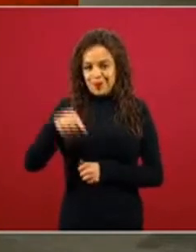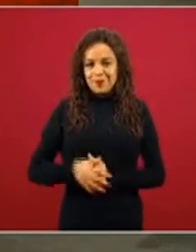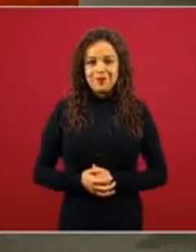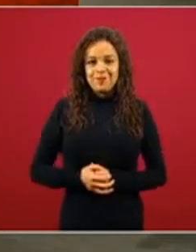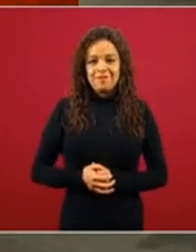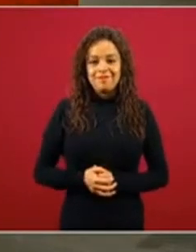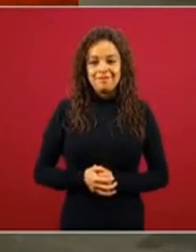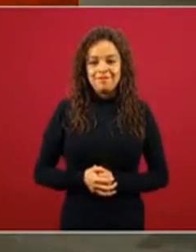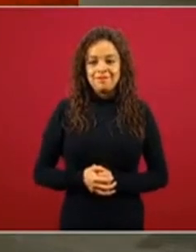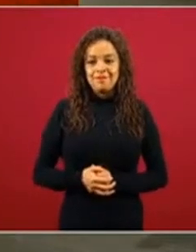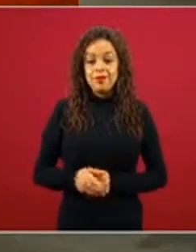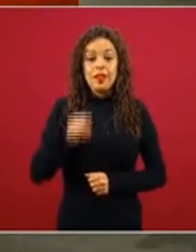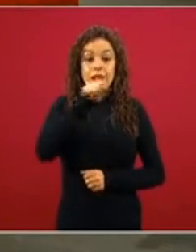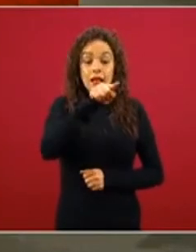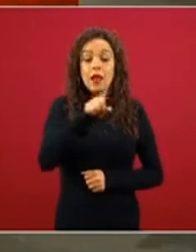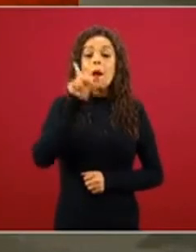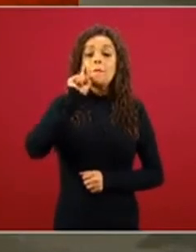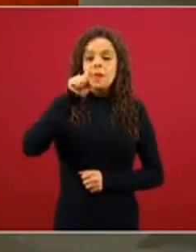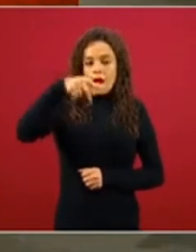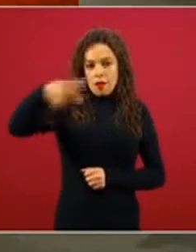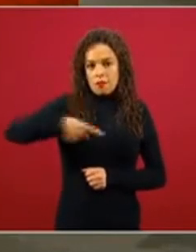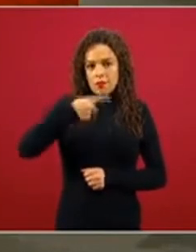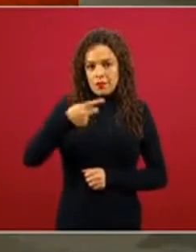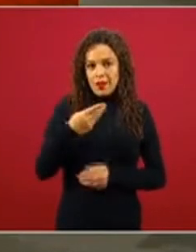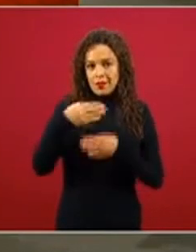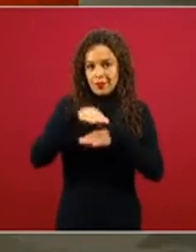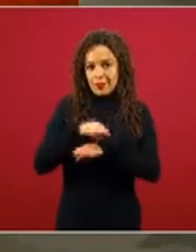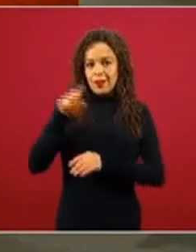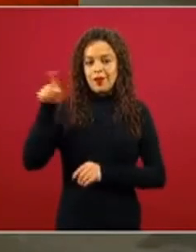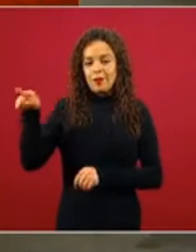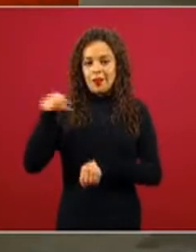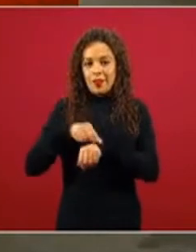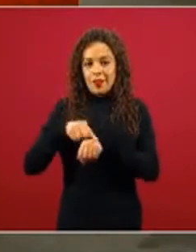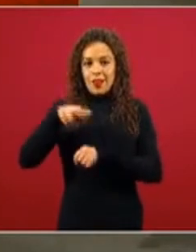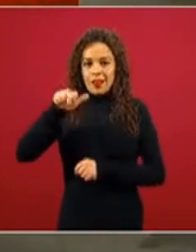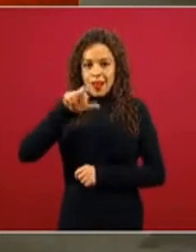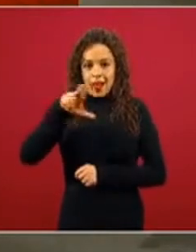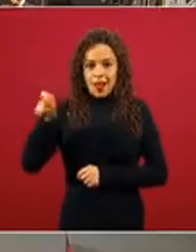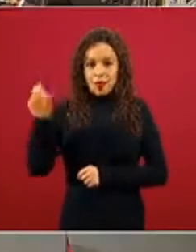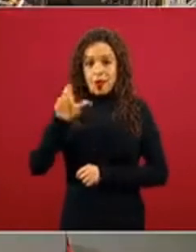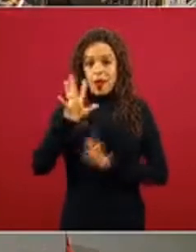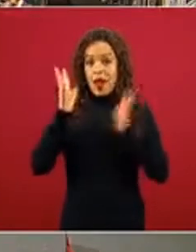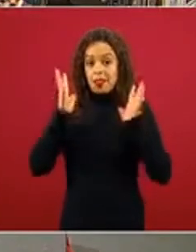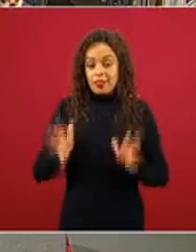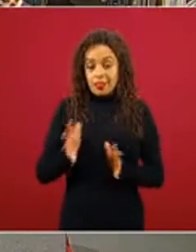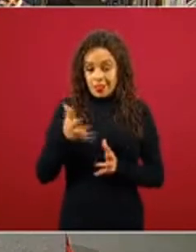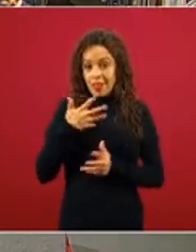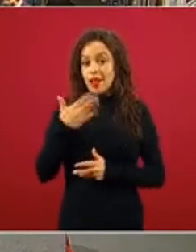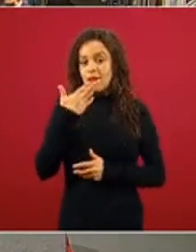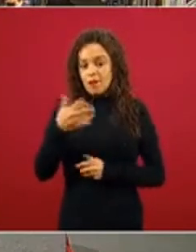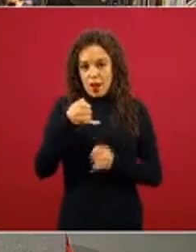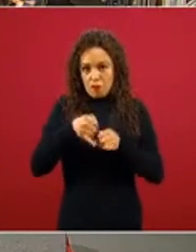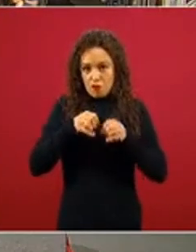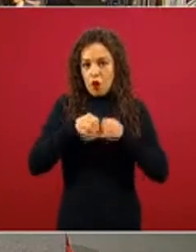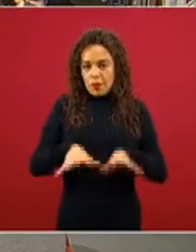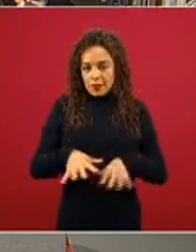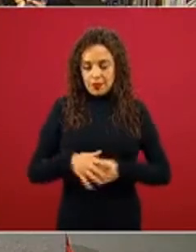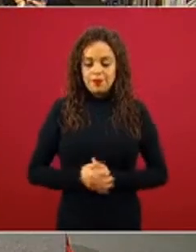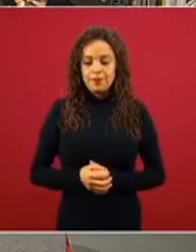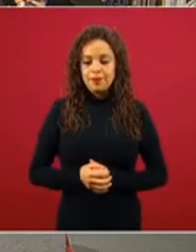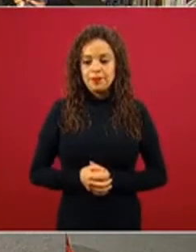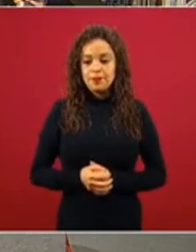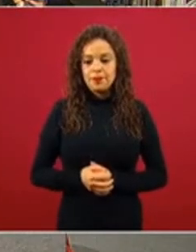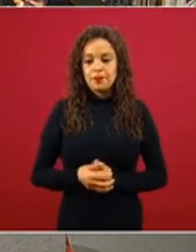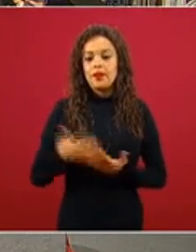Y usted, si quiere, mañana me pregunta sobre el doctor Narro, ya que tenga ahí las... Bueno, es una pregunta y una petición. La pregunta